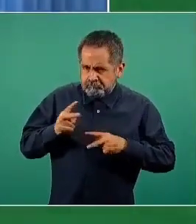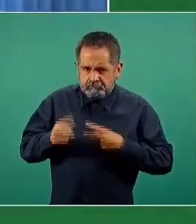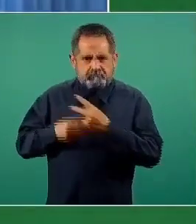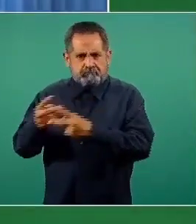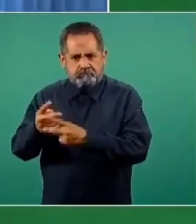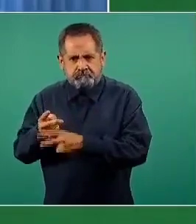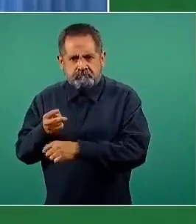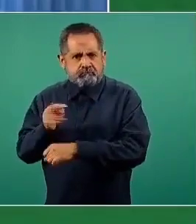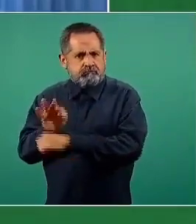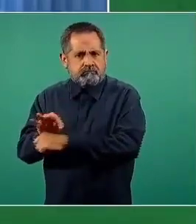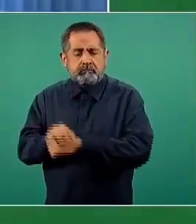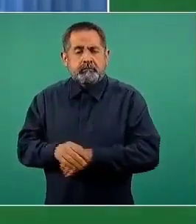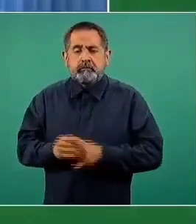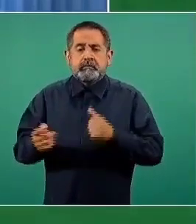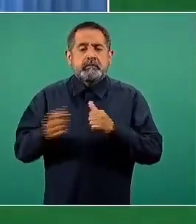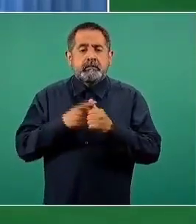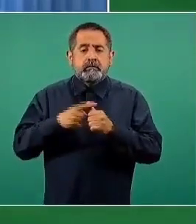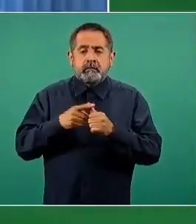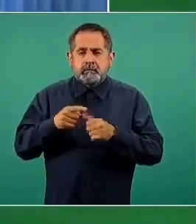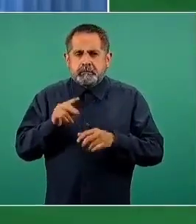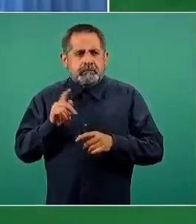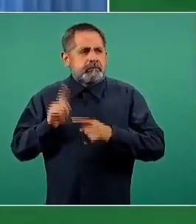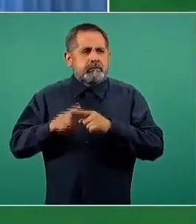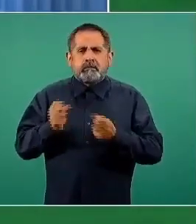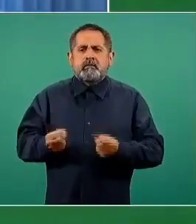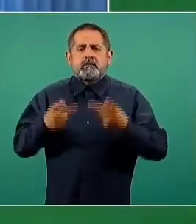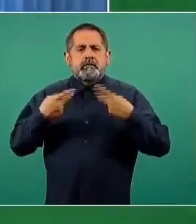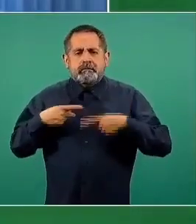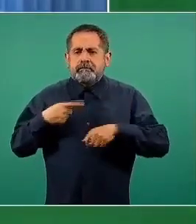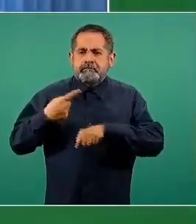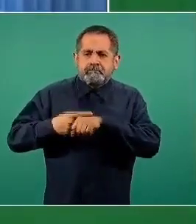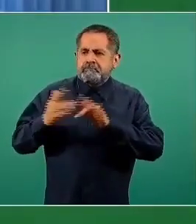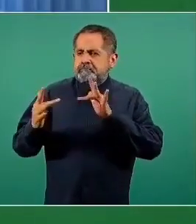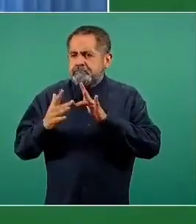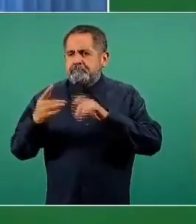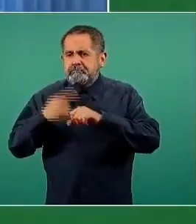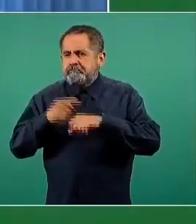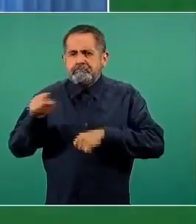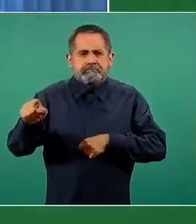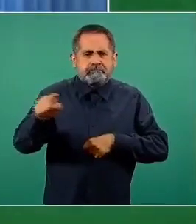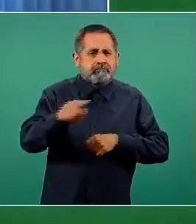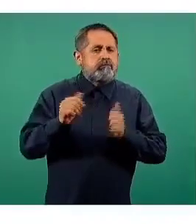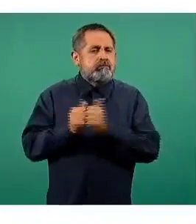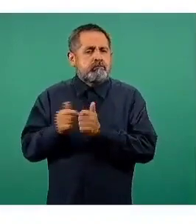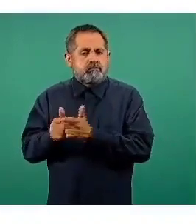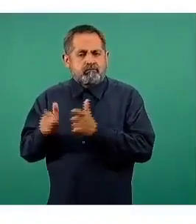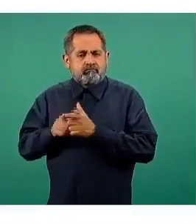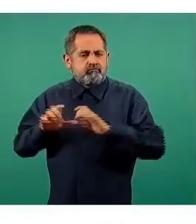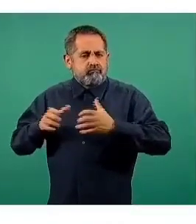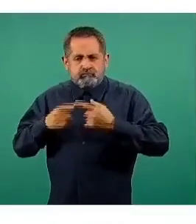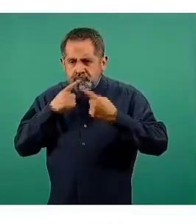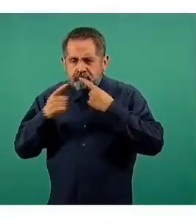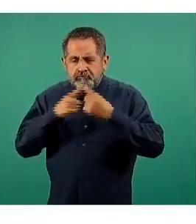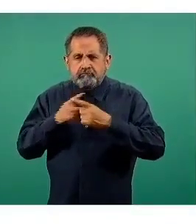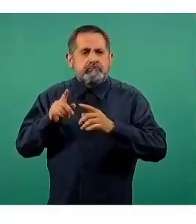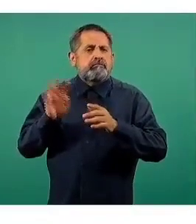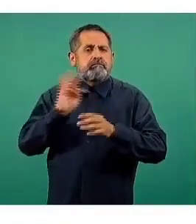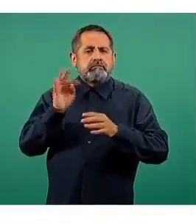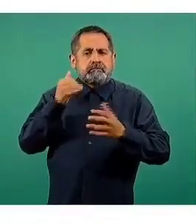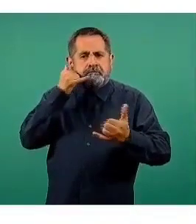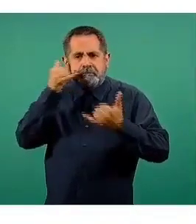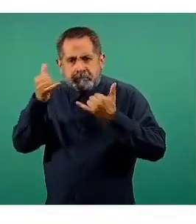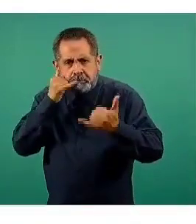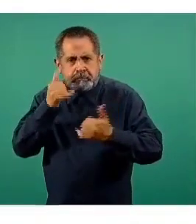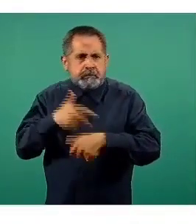trata? Primero, mejorar los sistemas de monitoreo de casos y contactos a través de brigadas comunitarias, a través de llamadas telefónicas